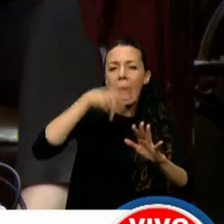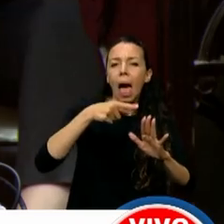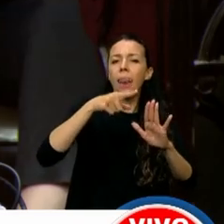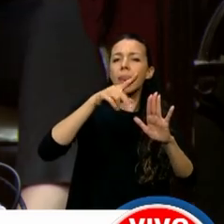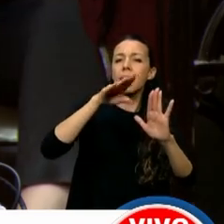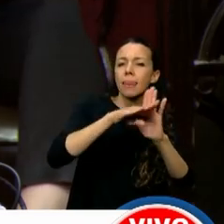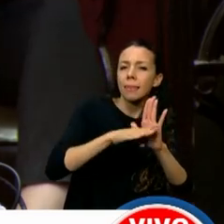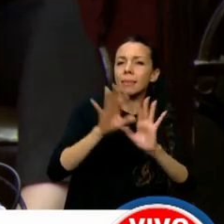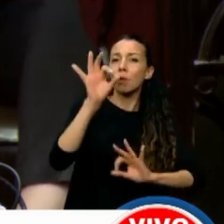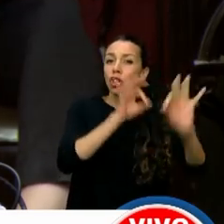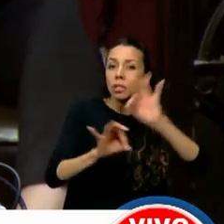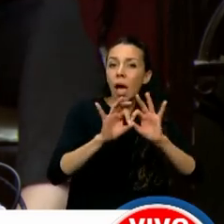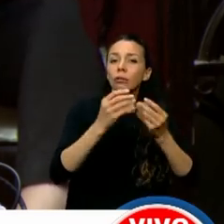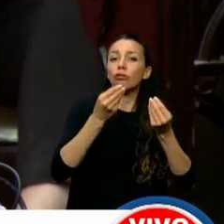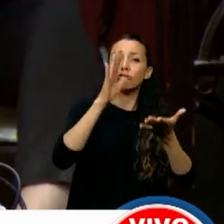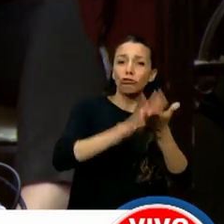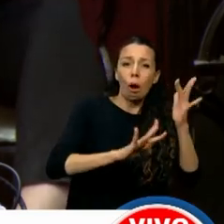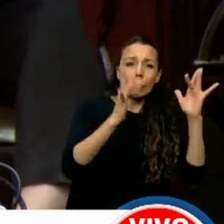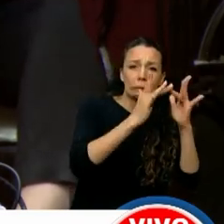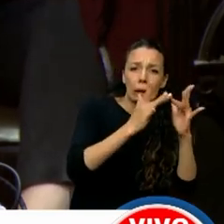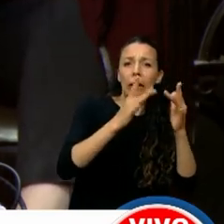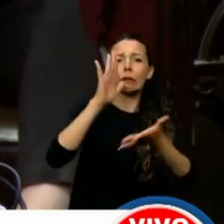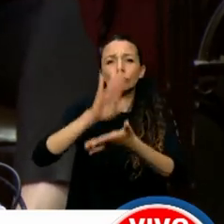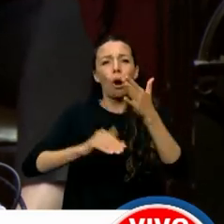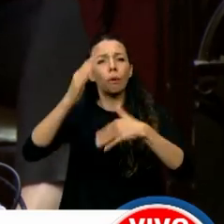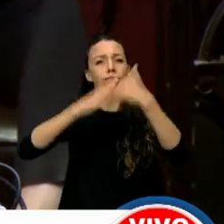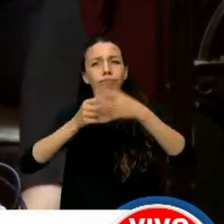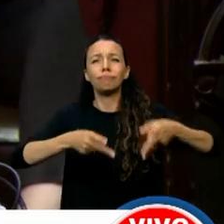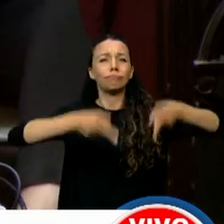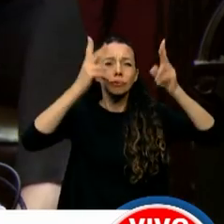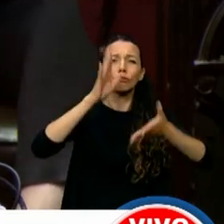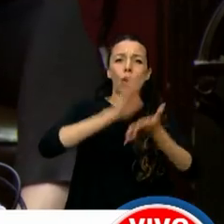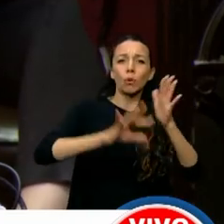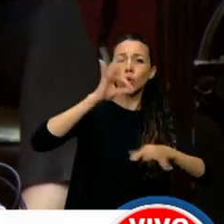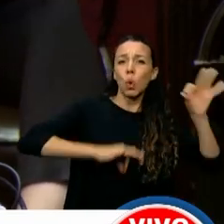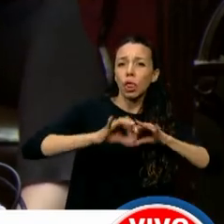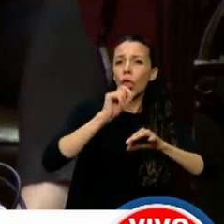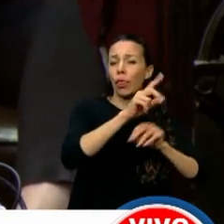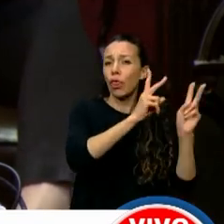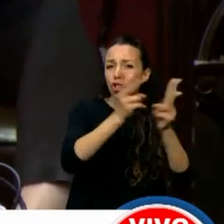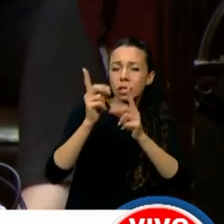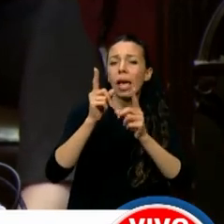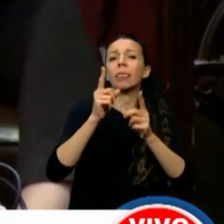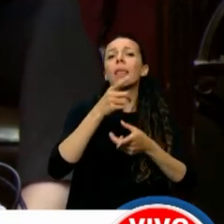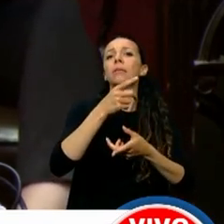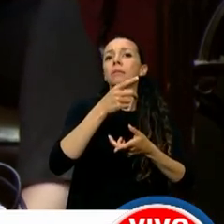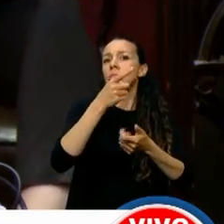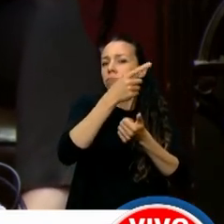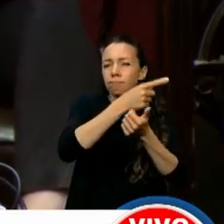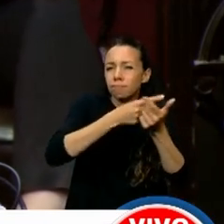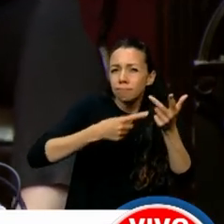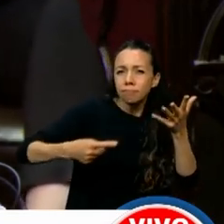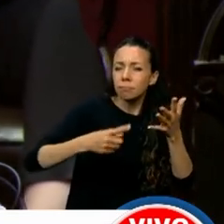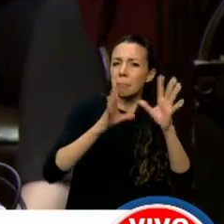y conectividad de infraestructura salarial y paritarias para los docentes y por supuesto